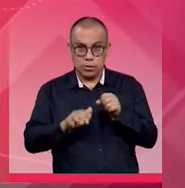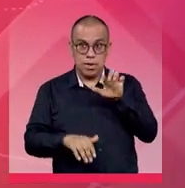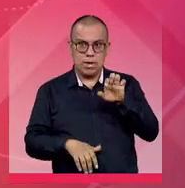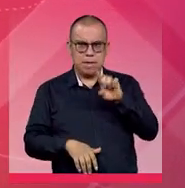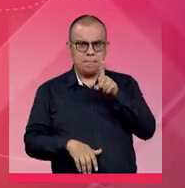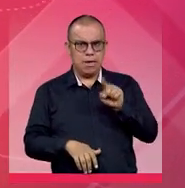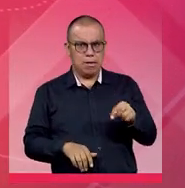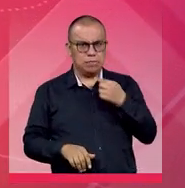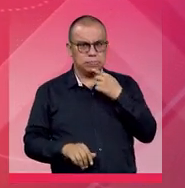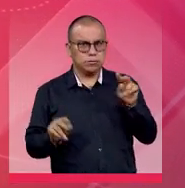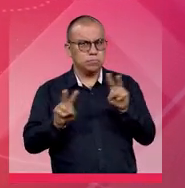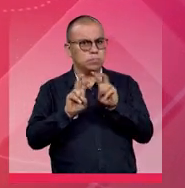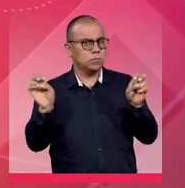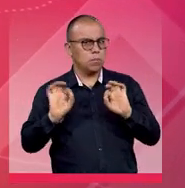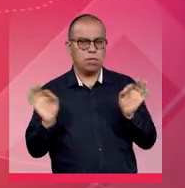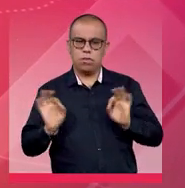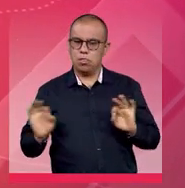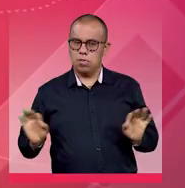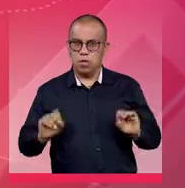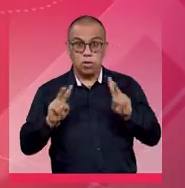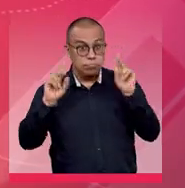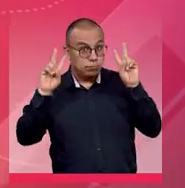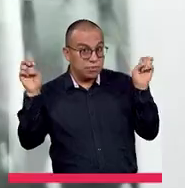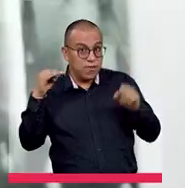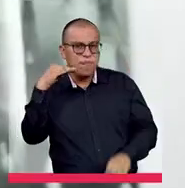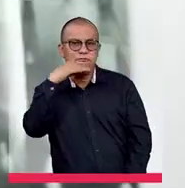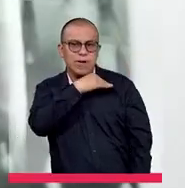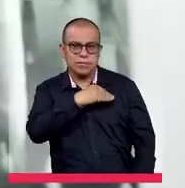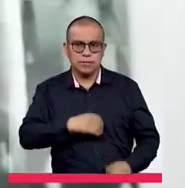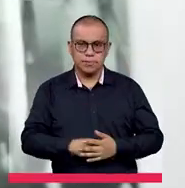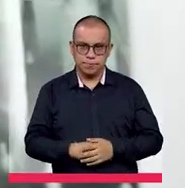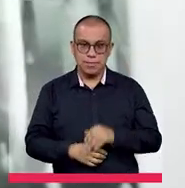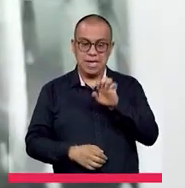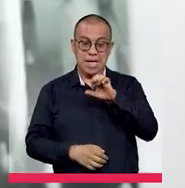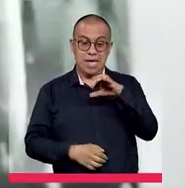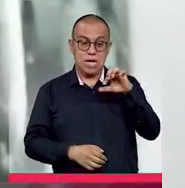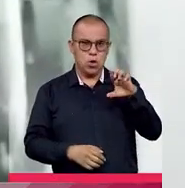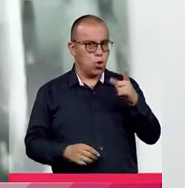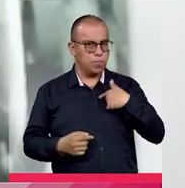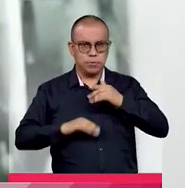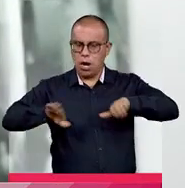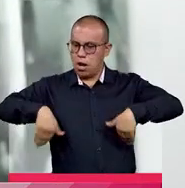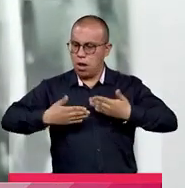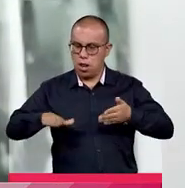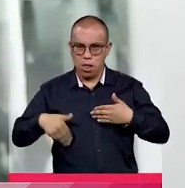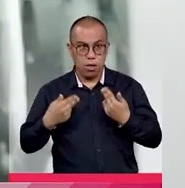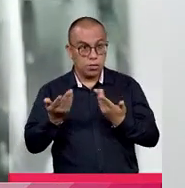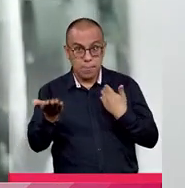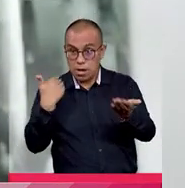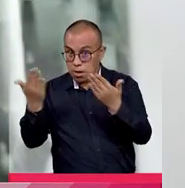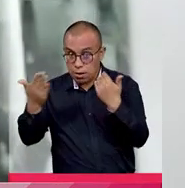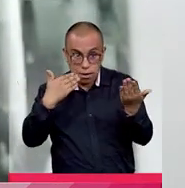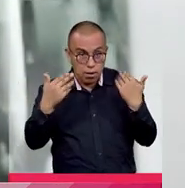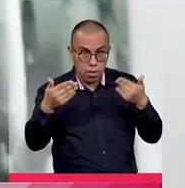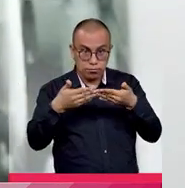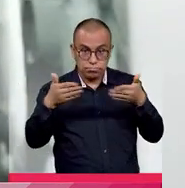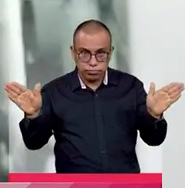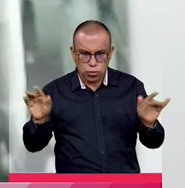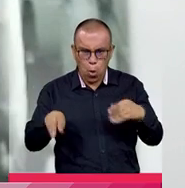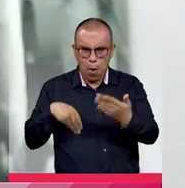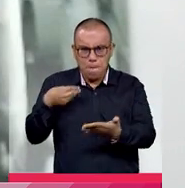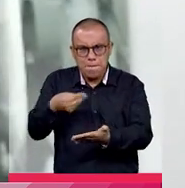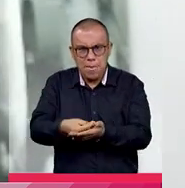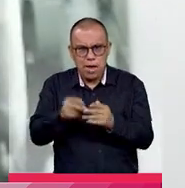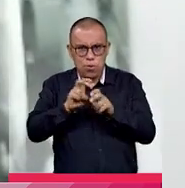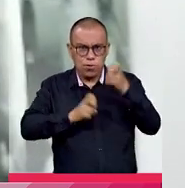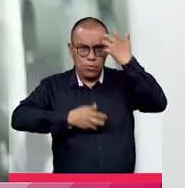se pronunció sobre la falsa convocatoria. Ecopsos EPS no ha generado ningún tipo de cobro por